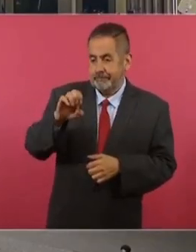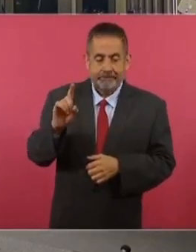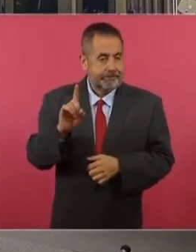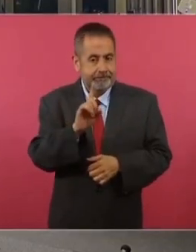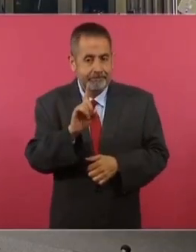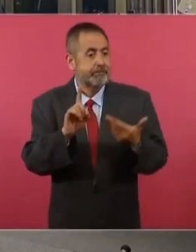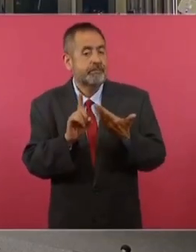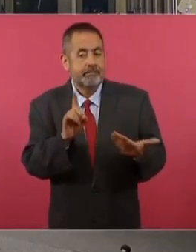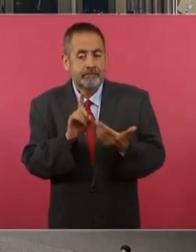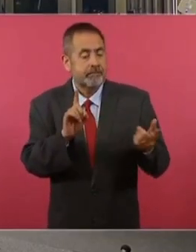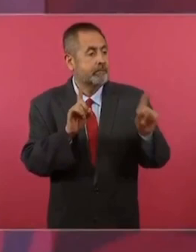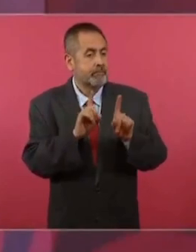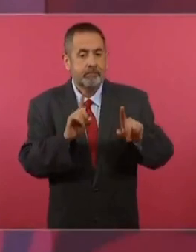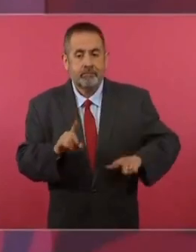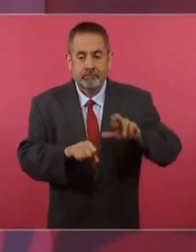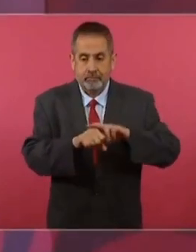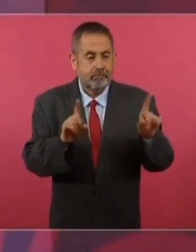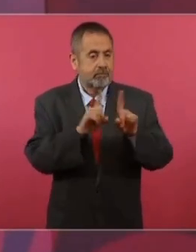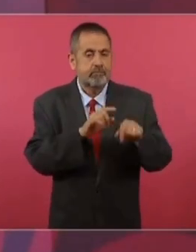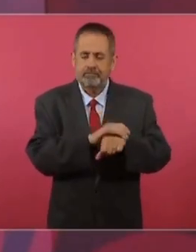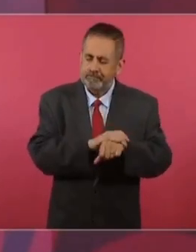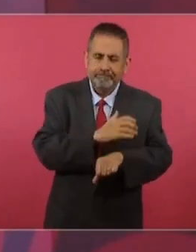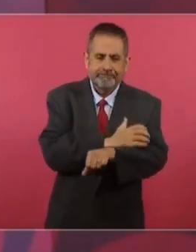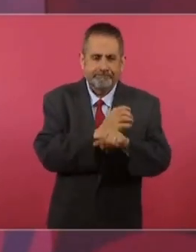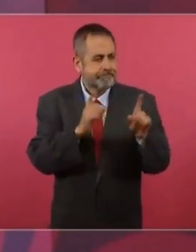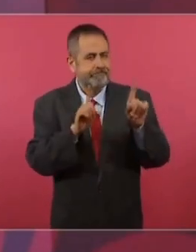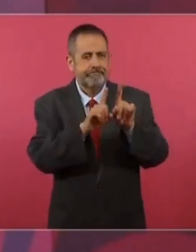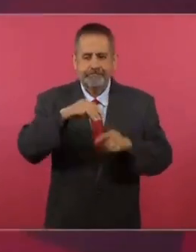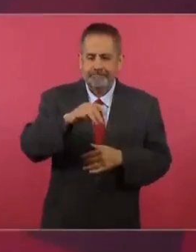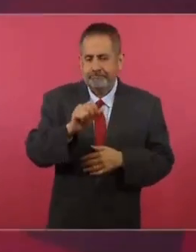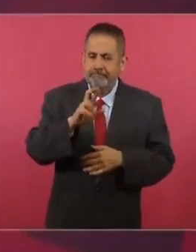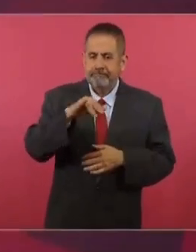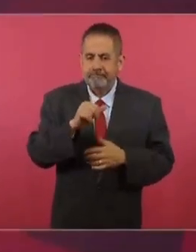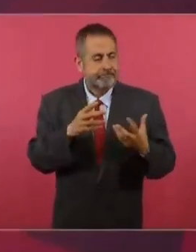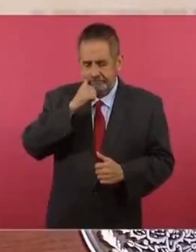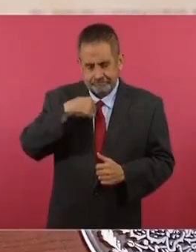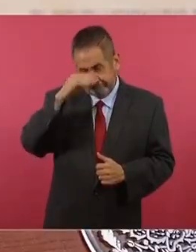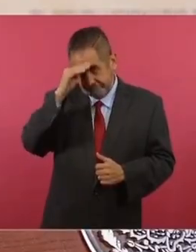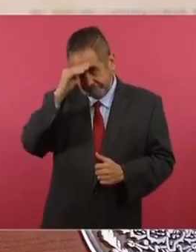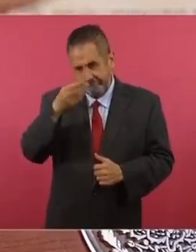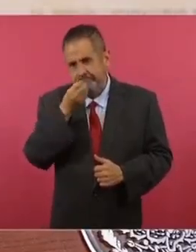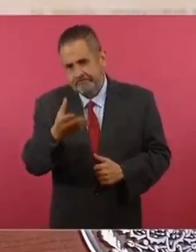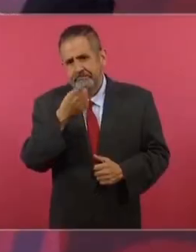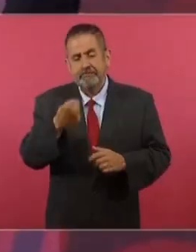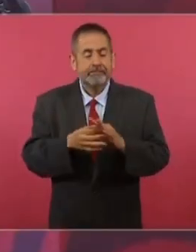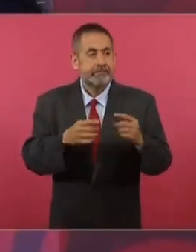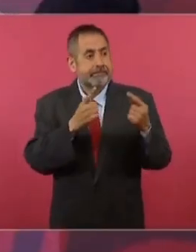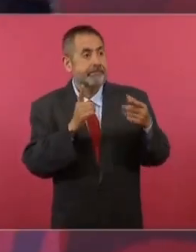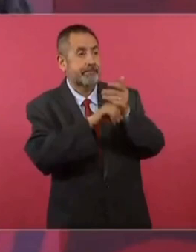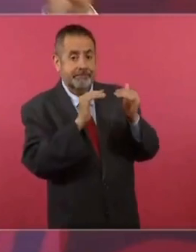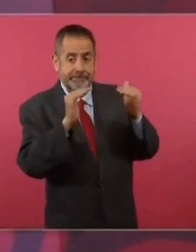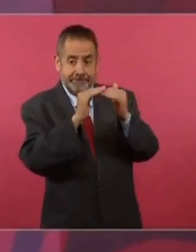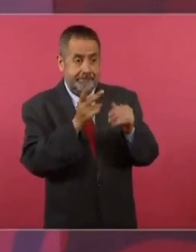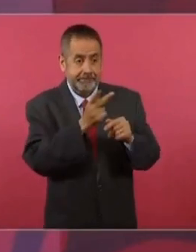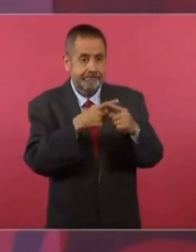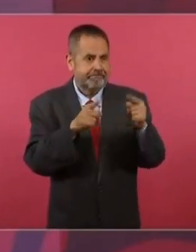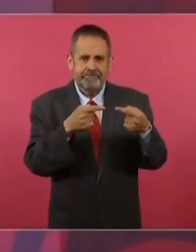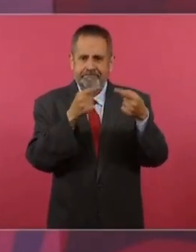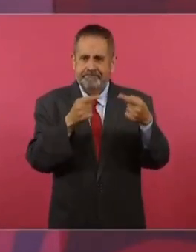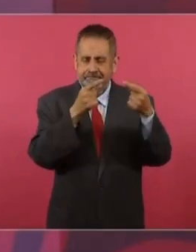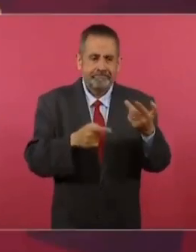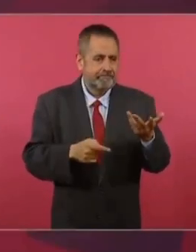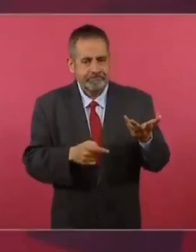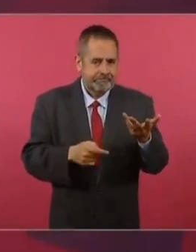la actual gobernadora nuestra amiga y compañera marina Entonces como tienen diferencias